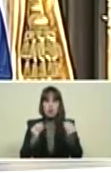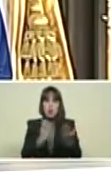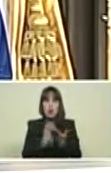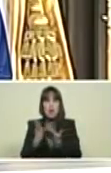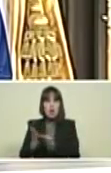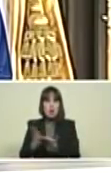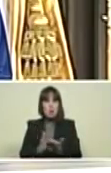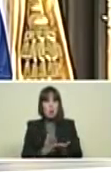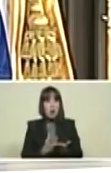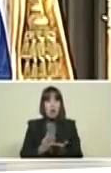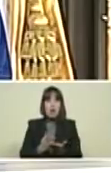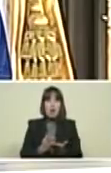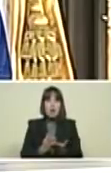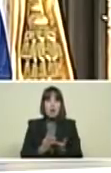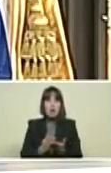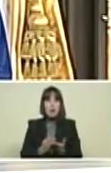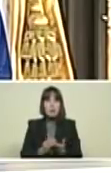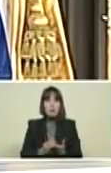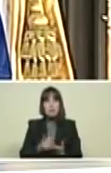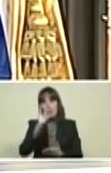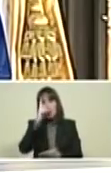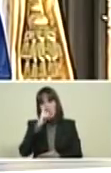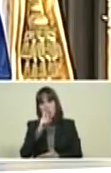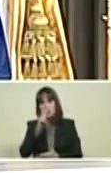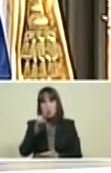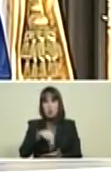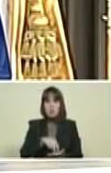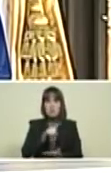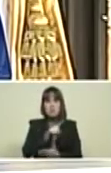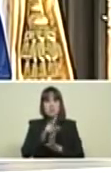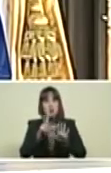infraestructura escolar del país para el periodo